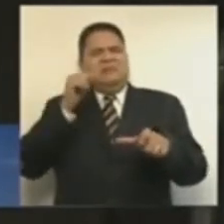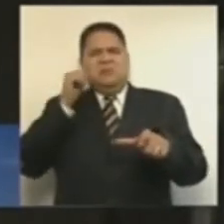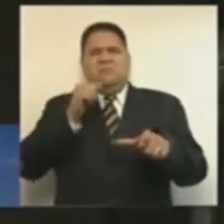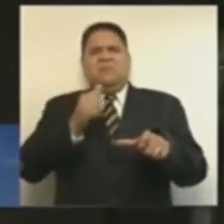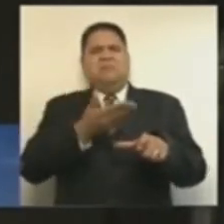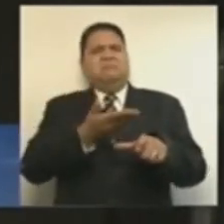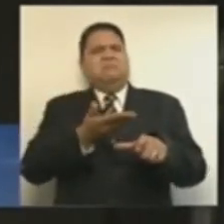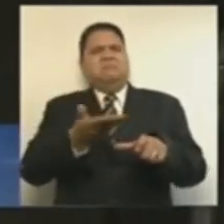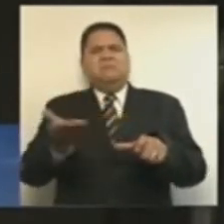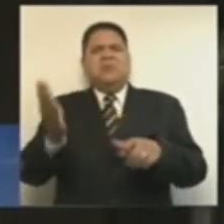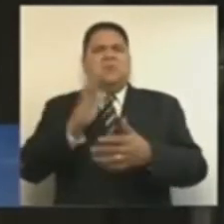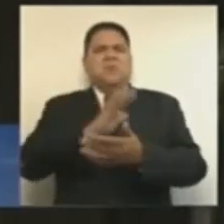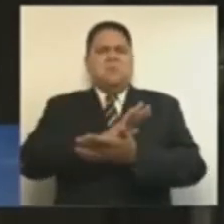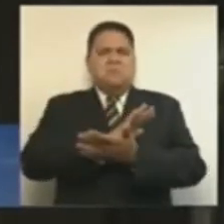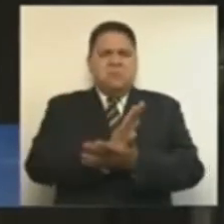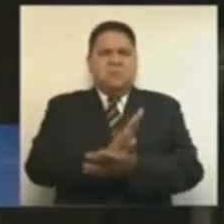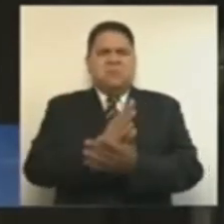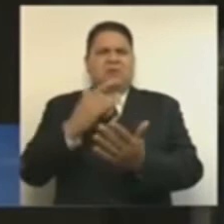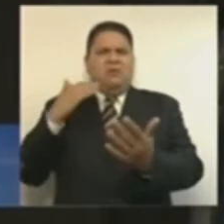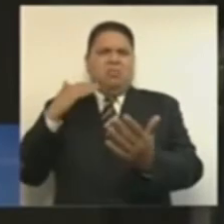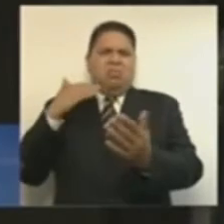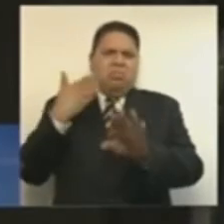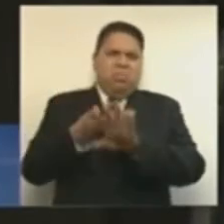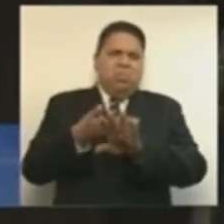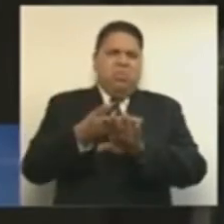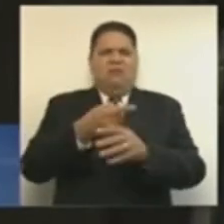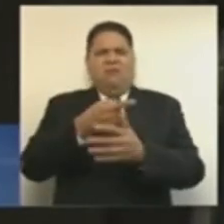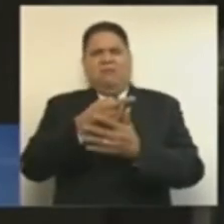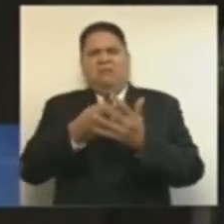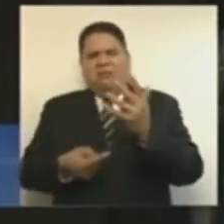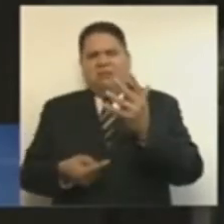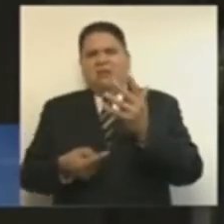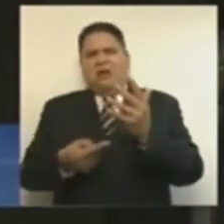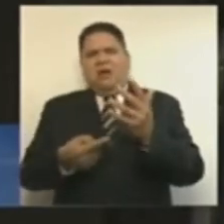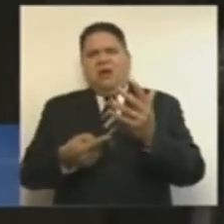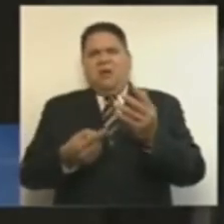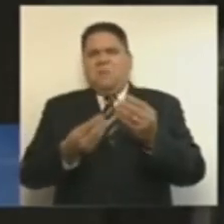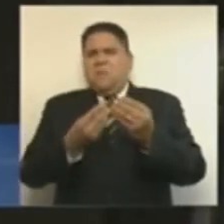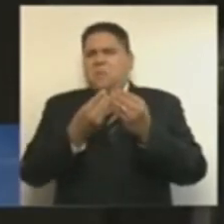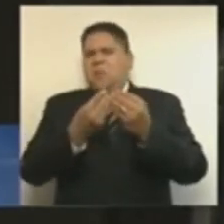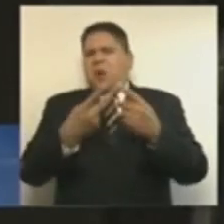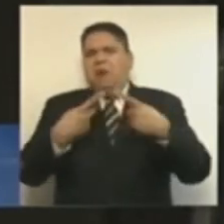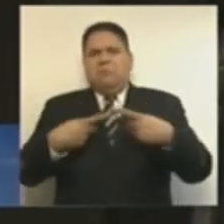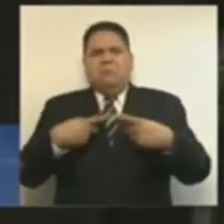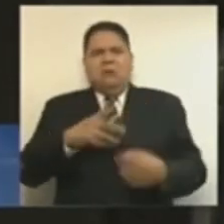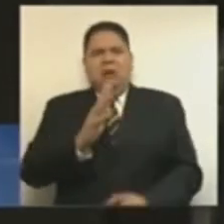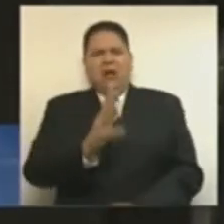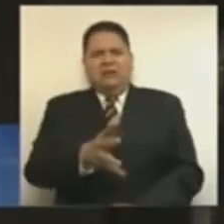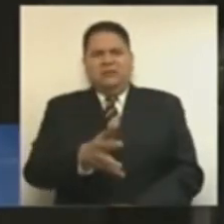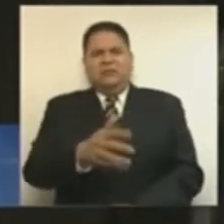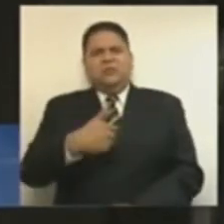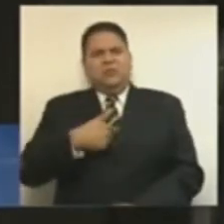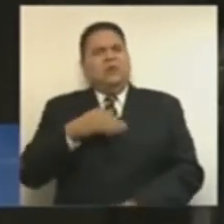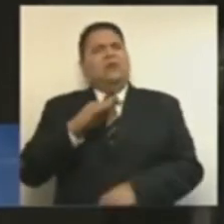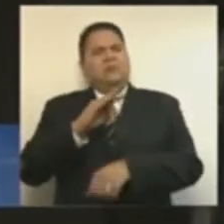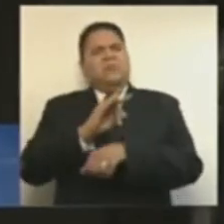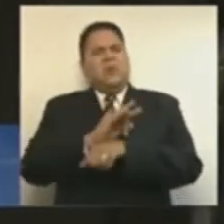desamparan a millones de ciudadanos. Y hoy estamos aquí